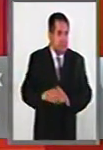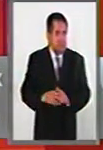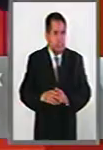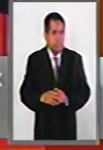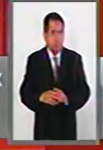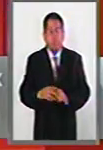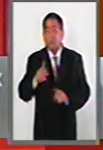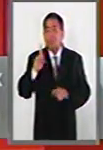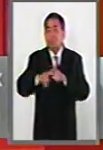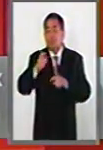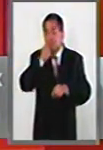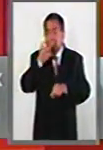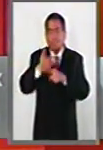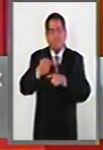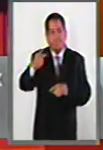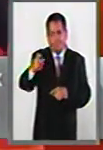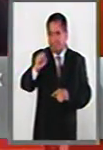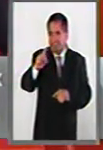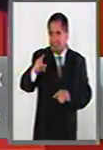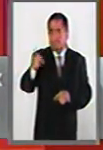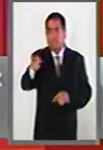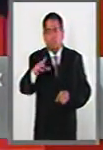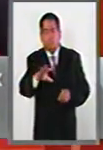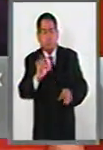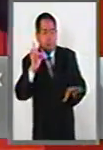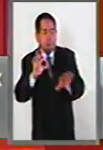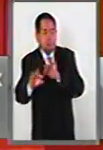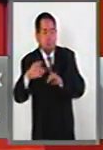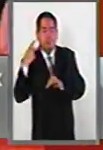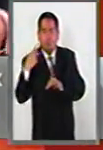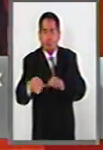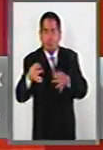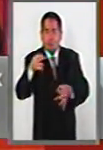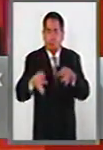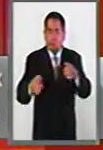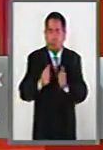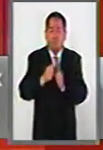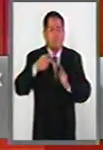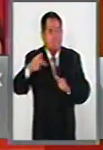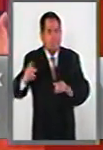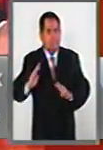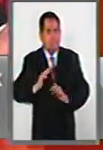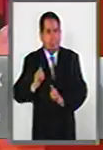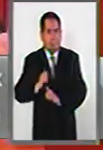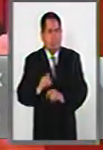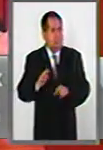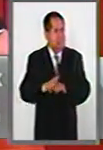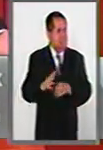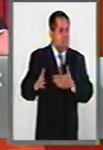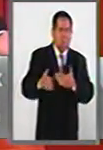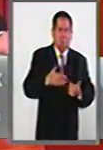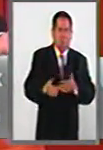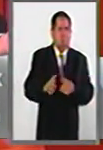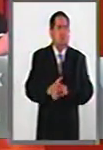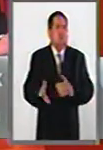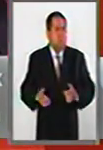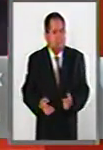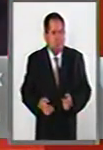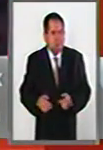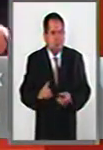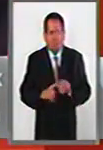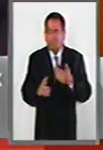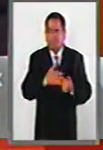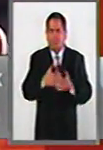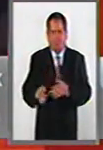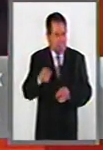el secretario que designa al sistema de justicia del ejército. ¿Cuál modernidad? Este